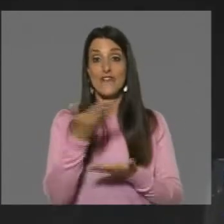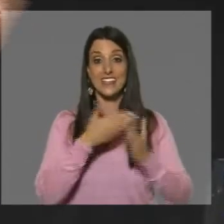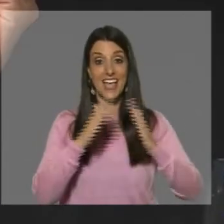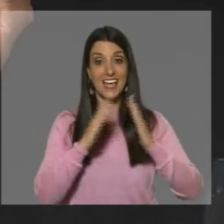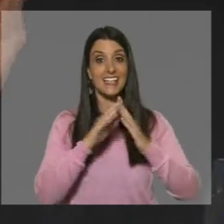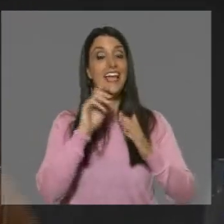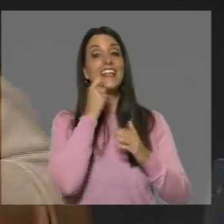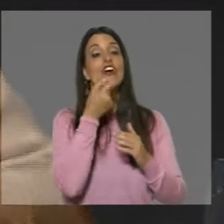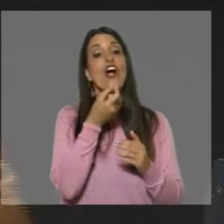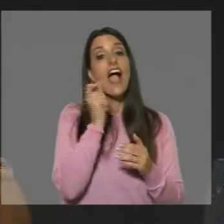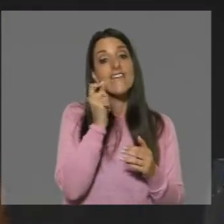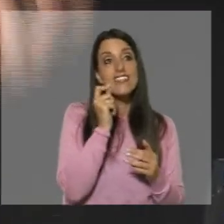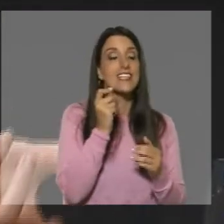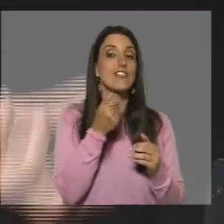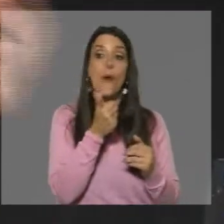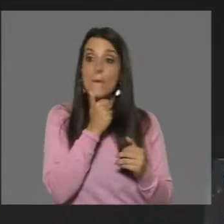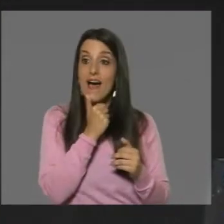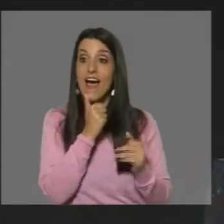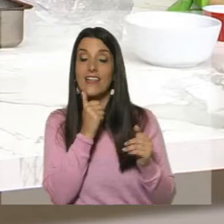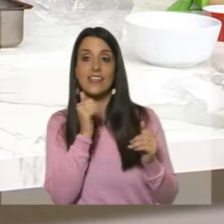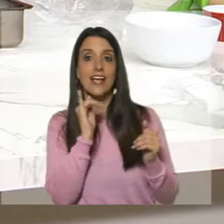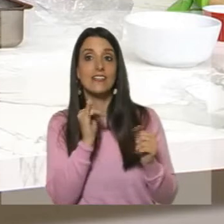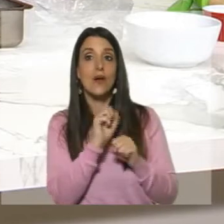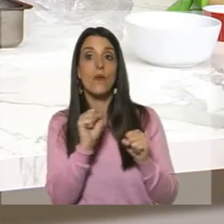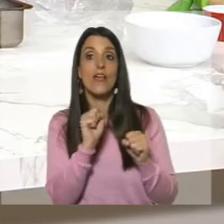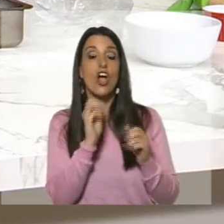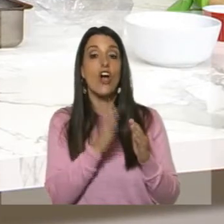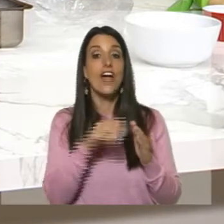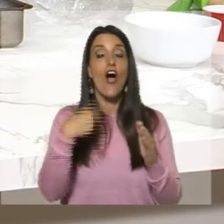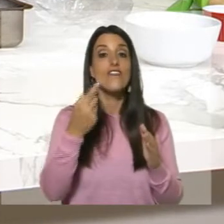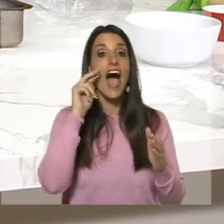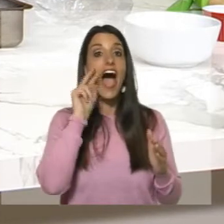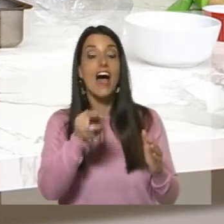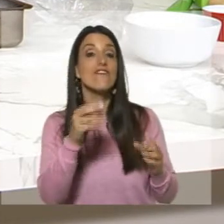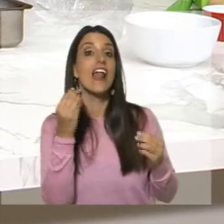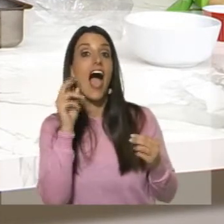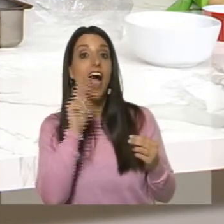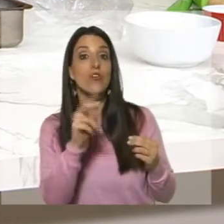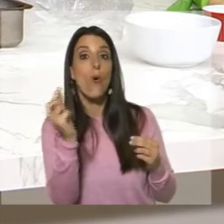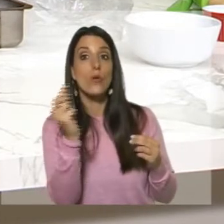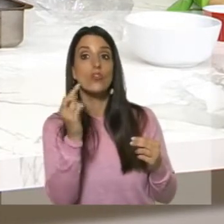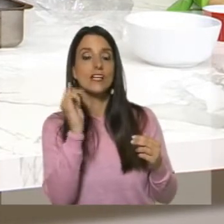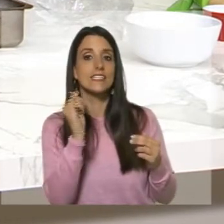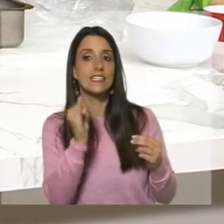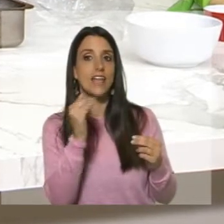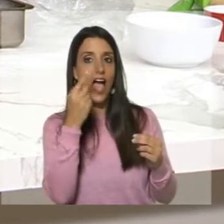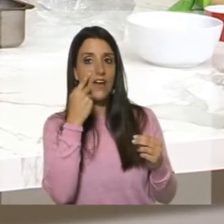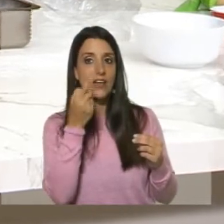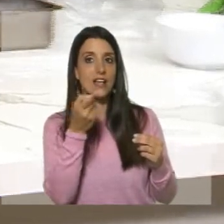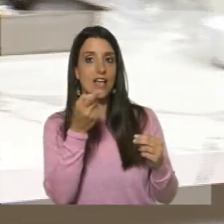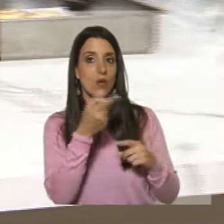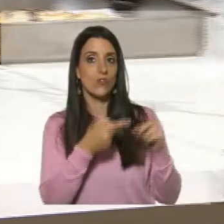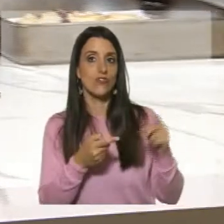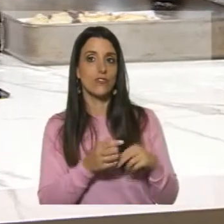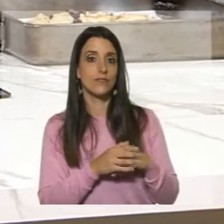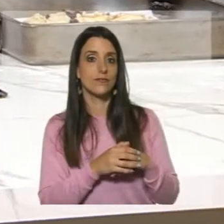un rico cafecito, con un mate, con todo. Un té. ¿No da el tiempo de cortar la otra para que lo cortarla? Vean en casa? Un minuto. Sí, cortamos. Sí, sí, la cortamos. Sí, cuchita,